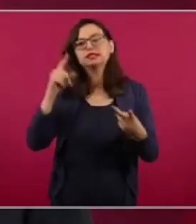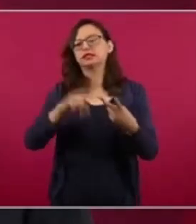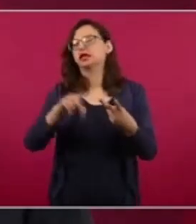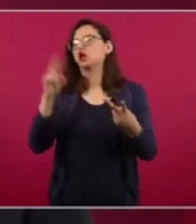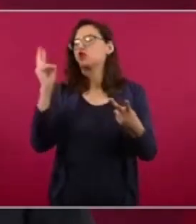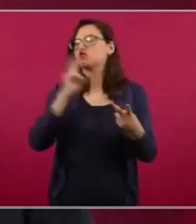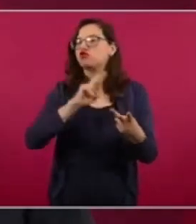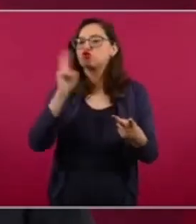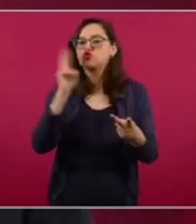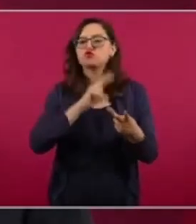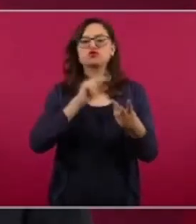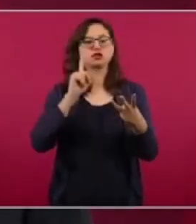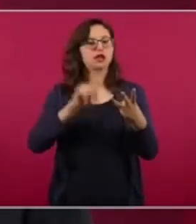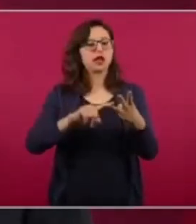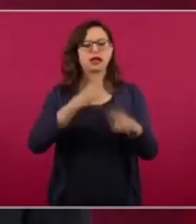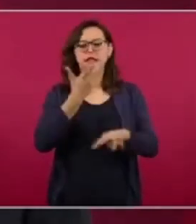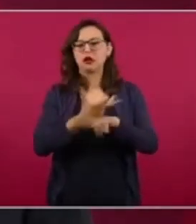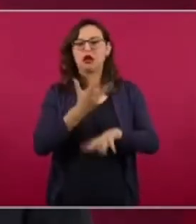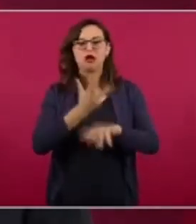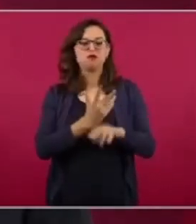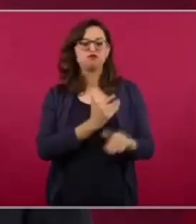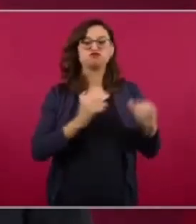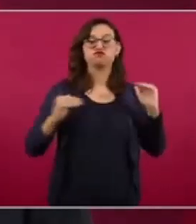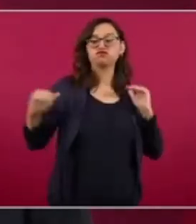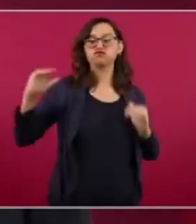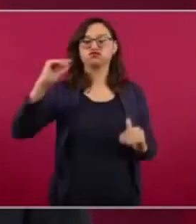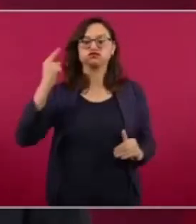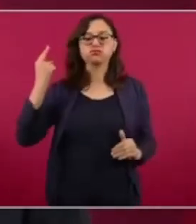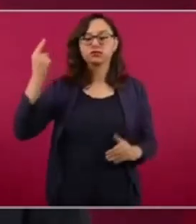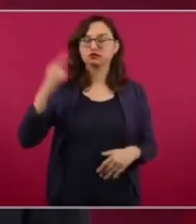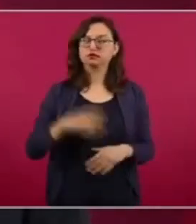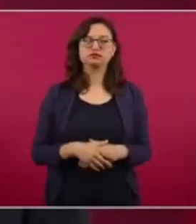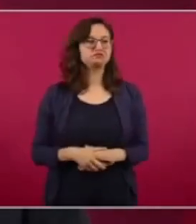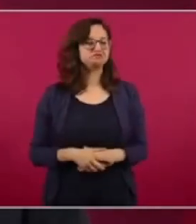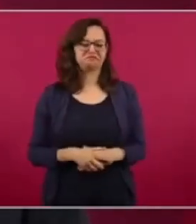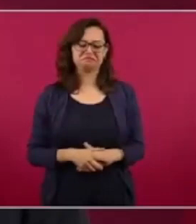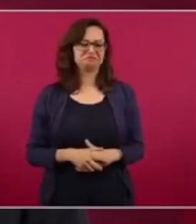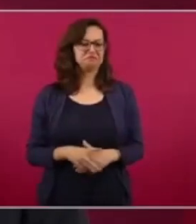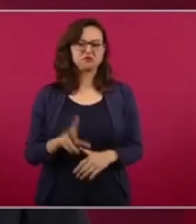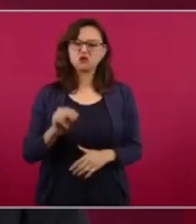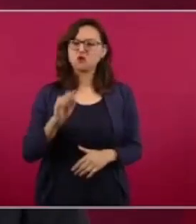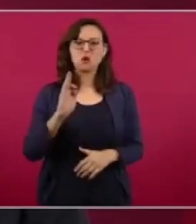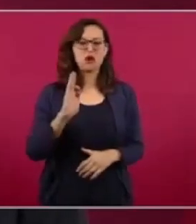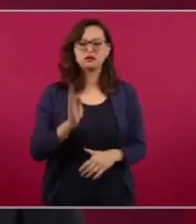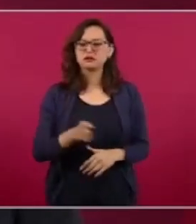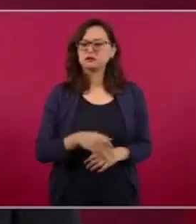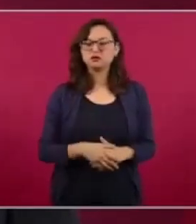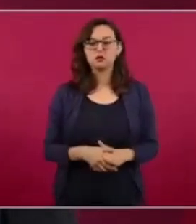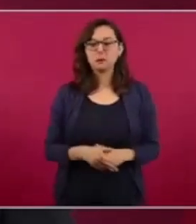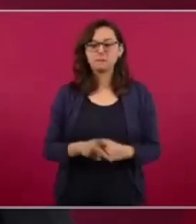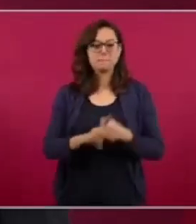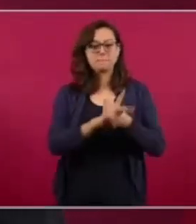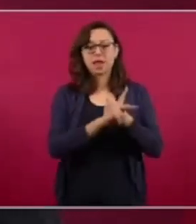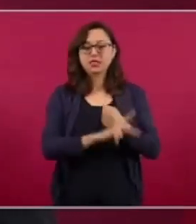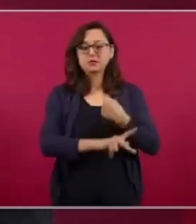ni de Estados Unidos. Todos los países, por pequeños